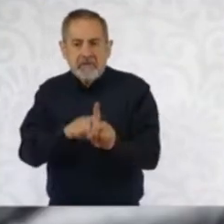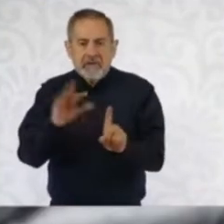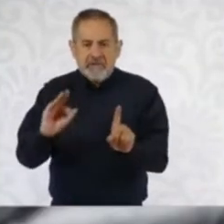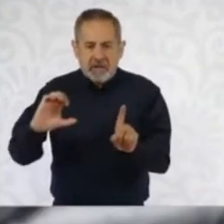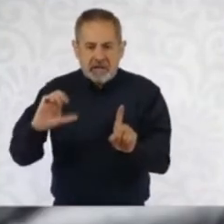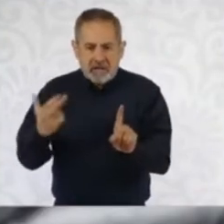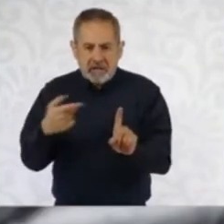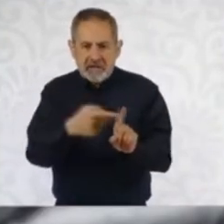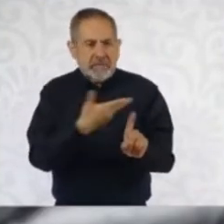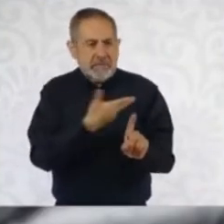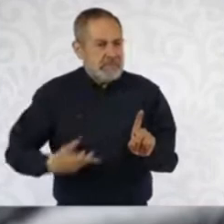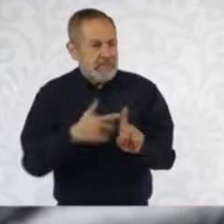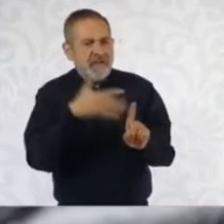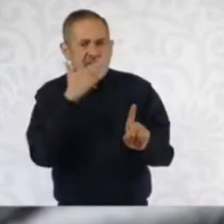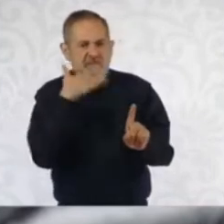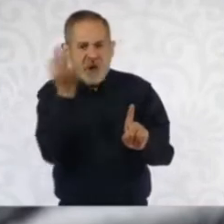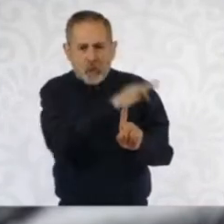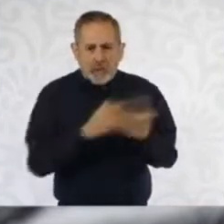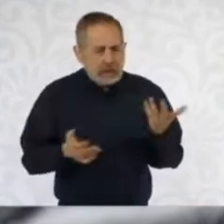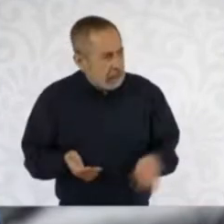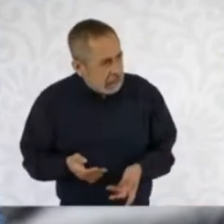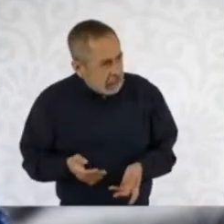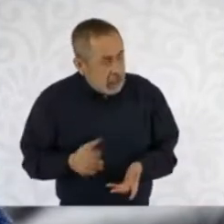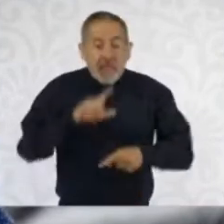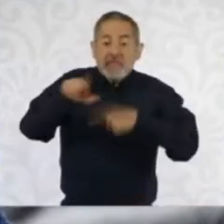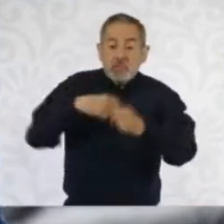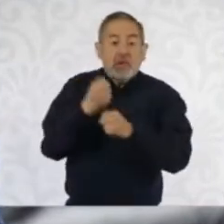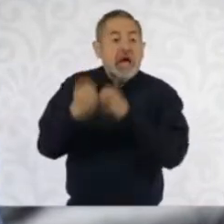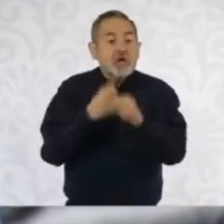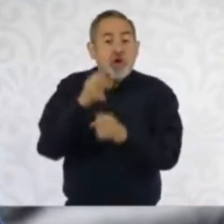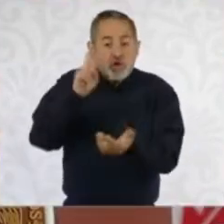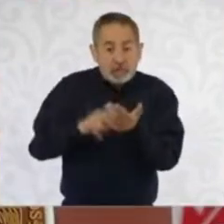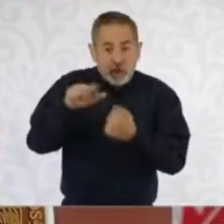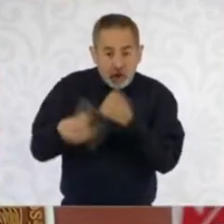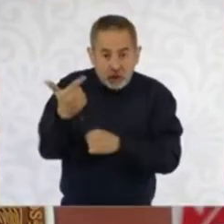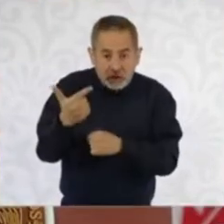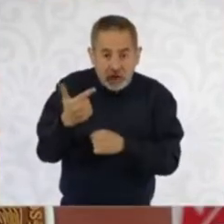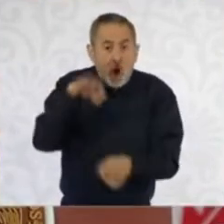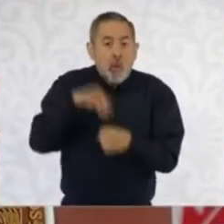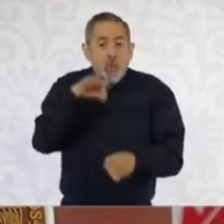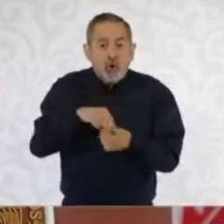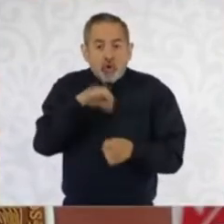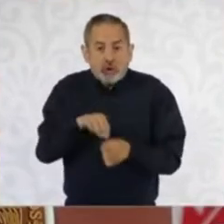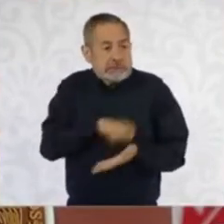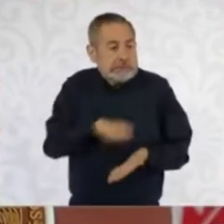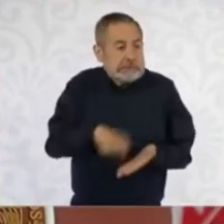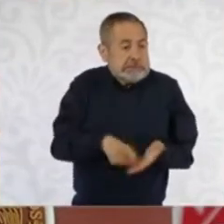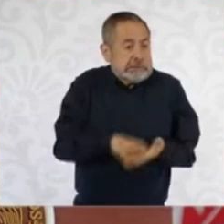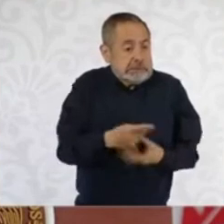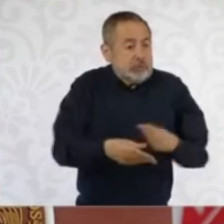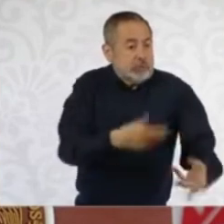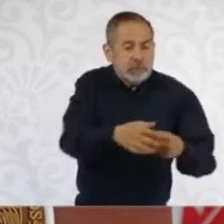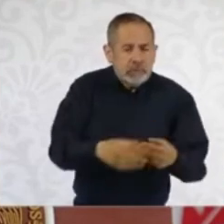Y luego después de eso la compradera del voto del 2012. O sea, ¿cuál democracia?